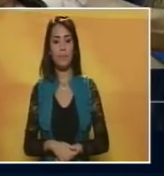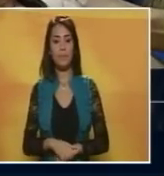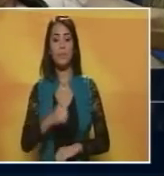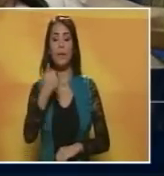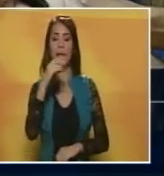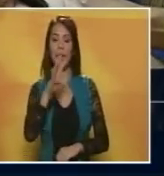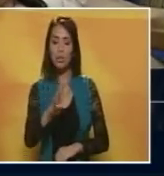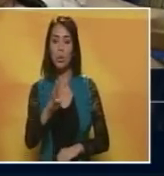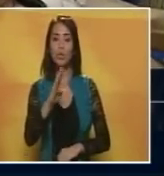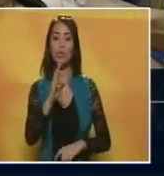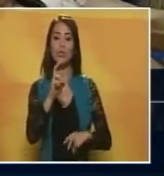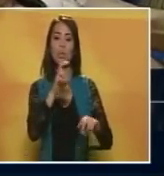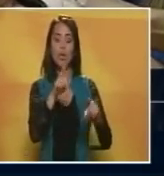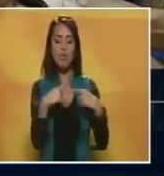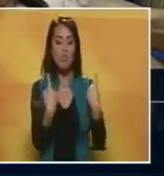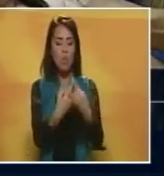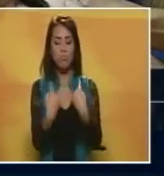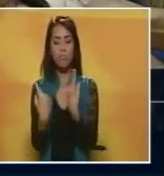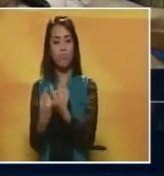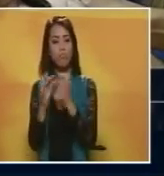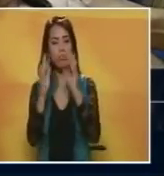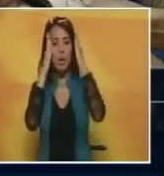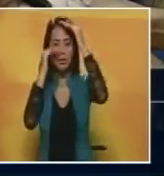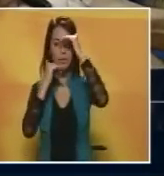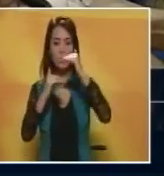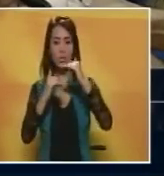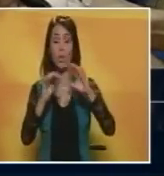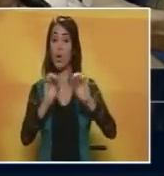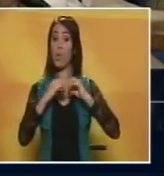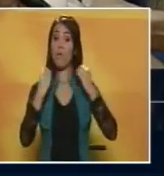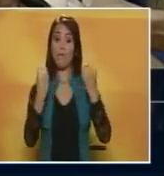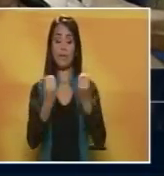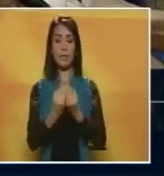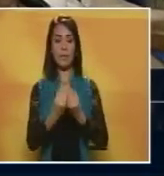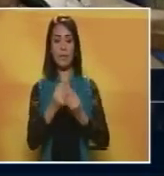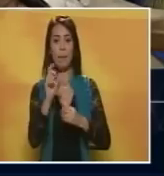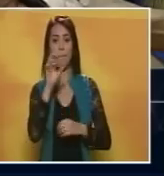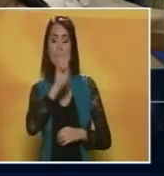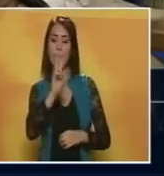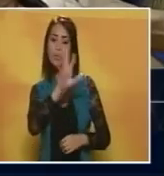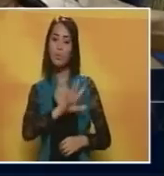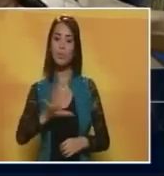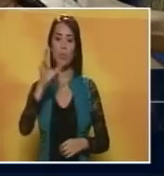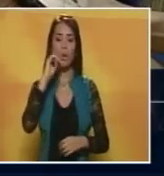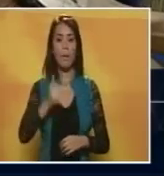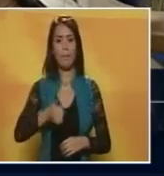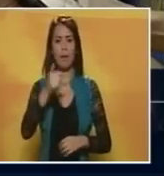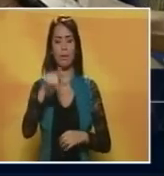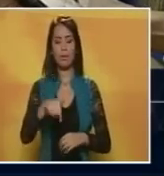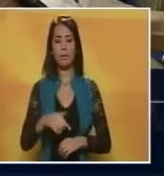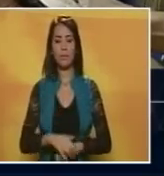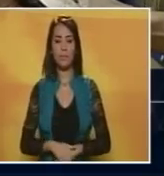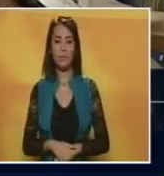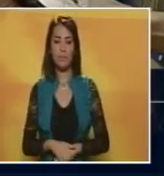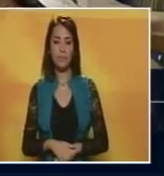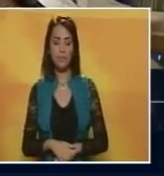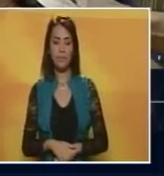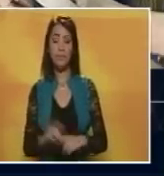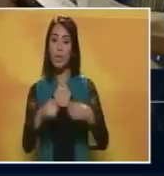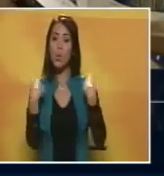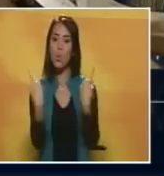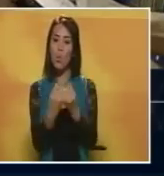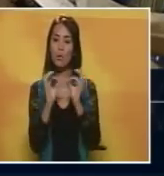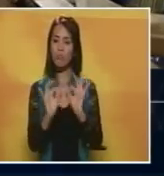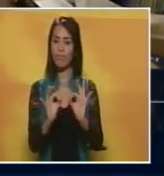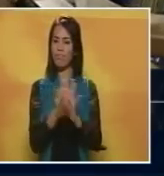14 puestos de atención y ninguna oficina del país tiene tantos puestos de atención como tiene esta espacios